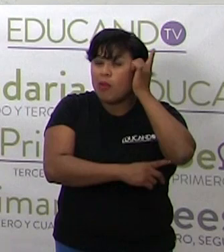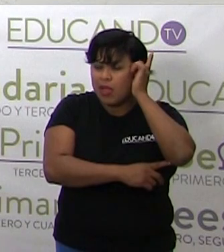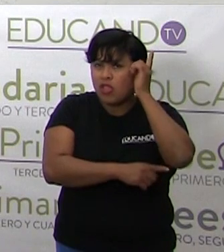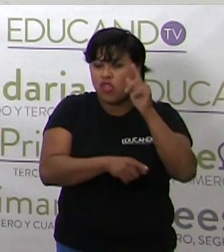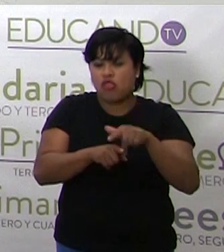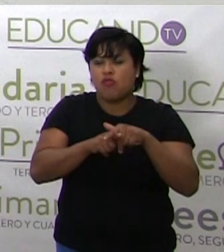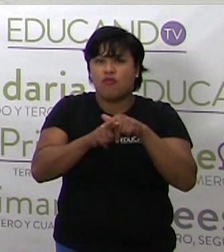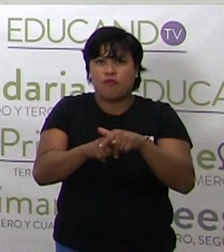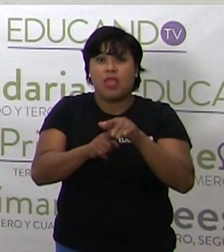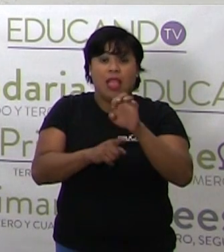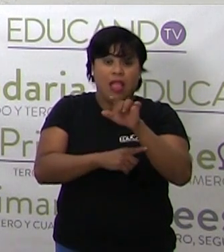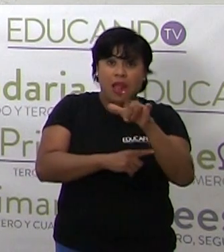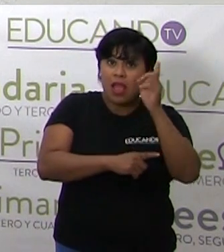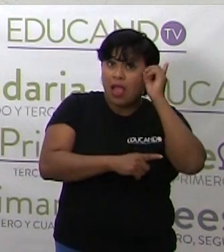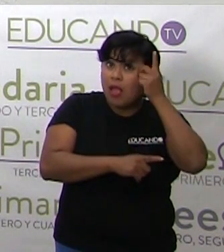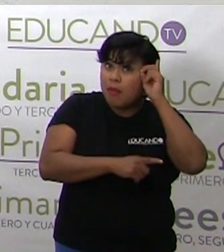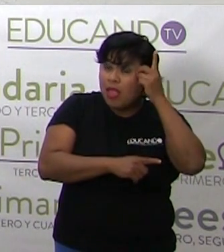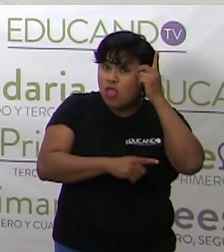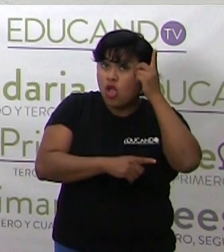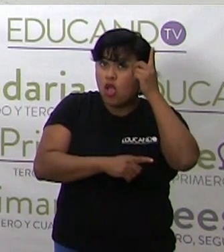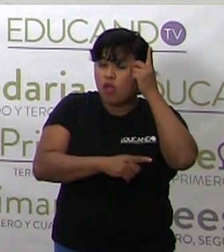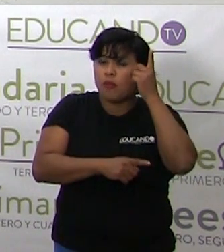el caballo